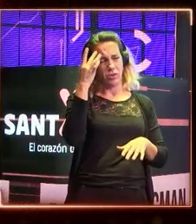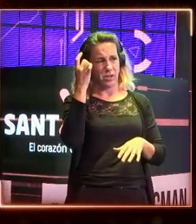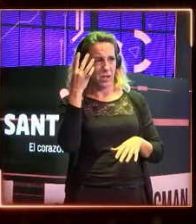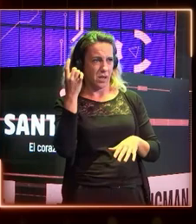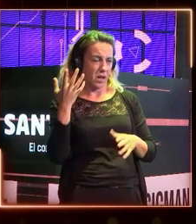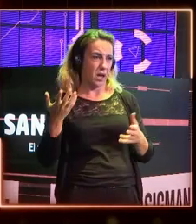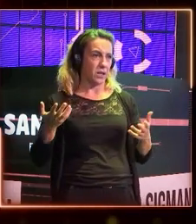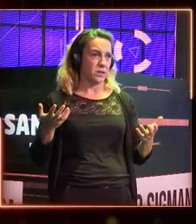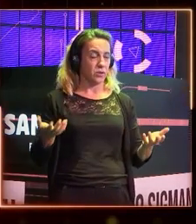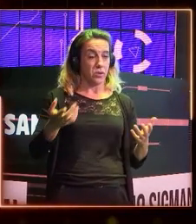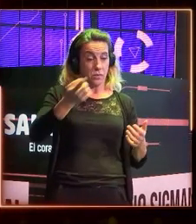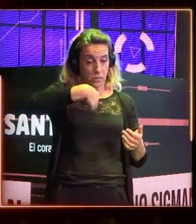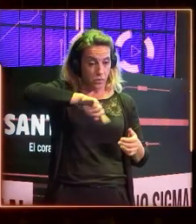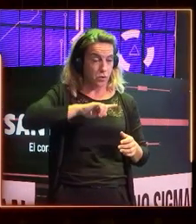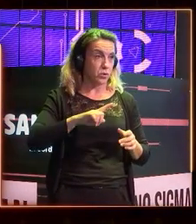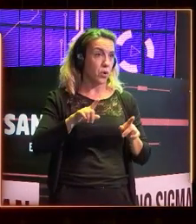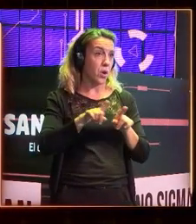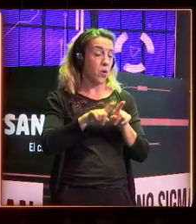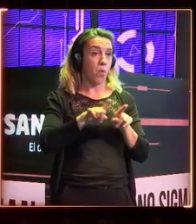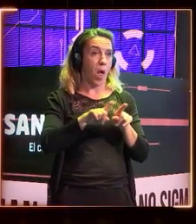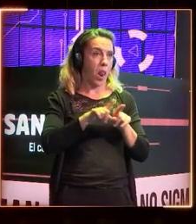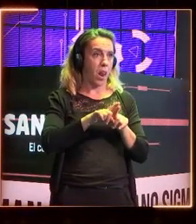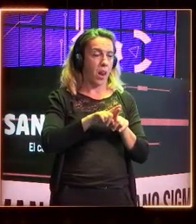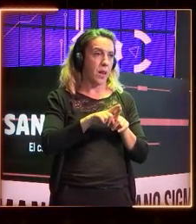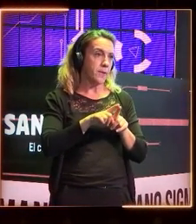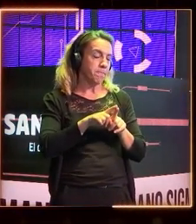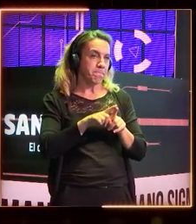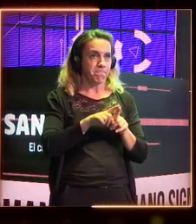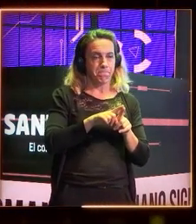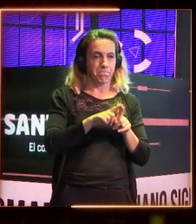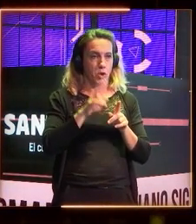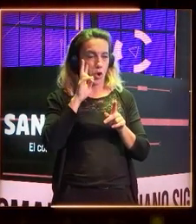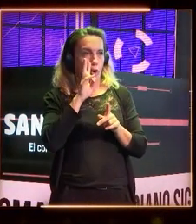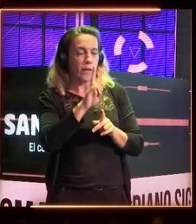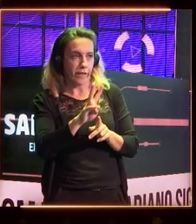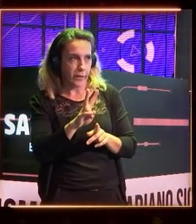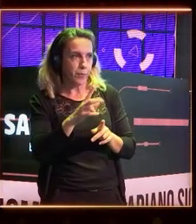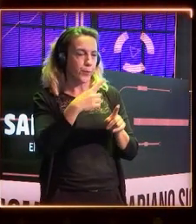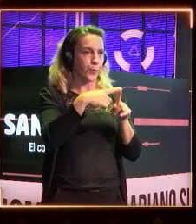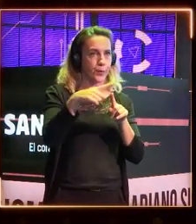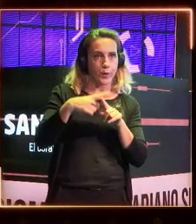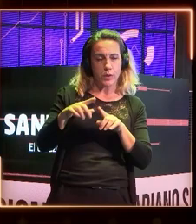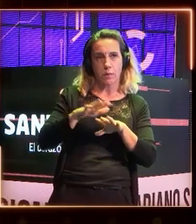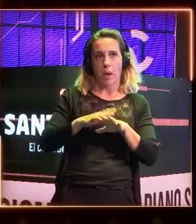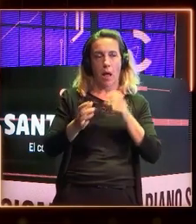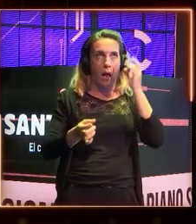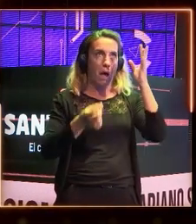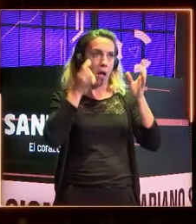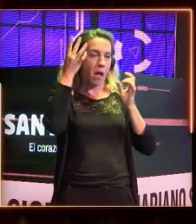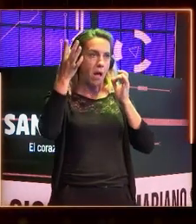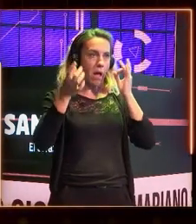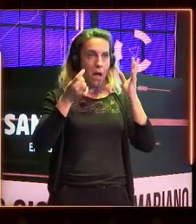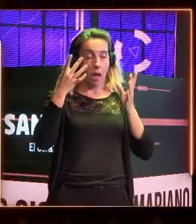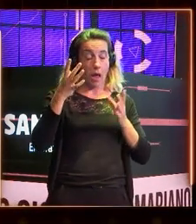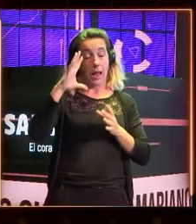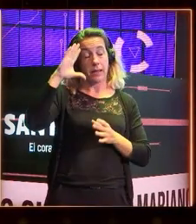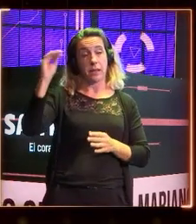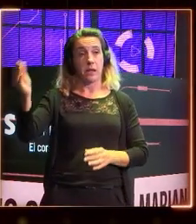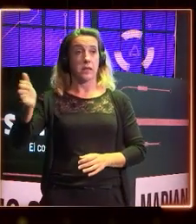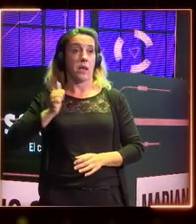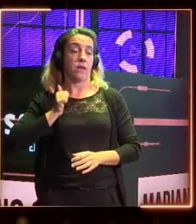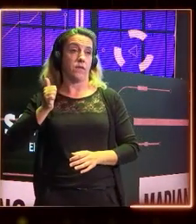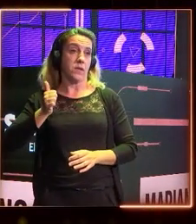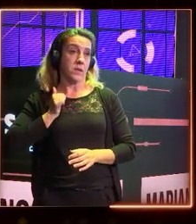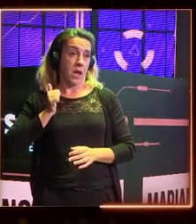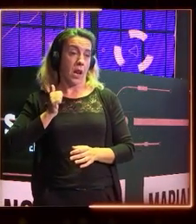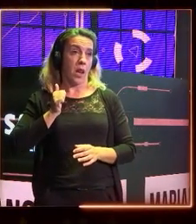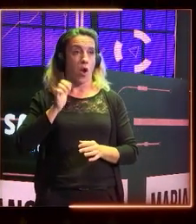nosotros tenemos vedadas un montón de cosas que no miramos atributos que nos permiten ser creativos y que la Inteligencia artificial justamente o la